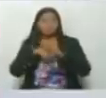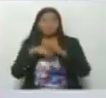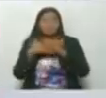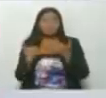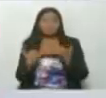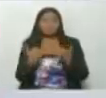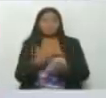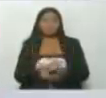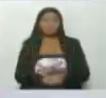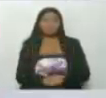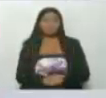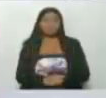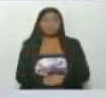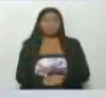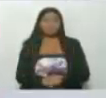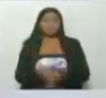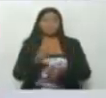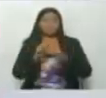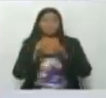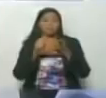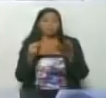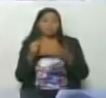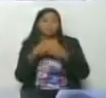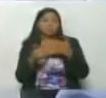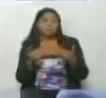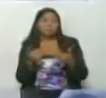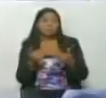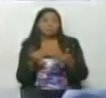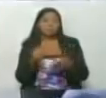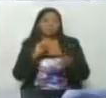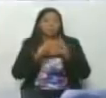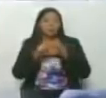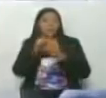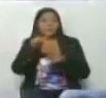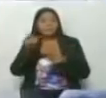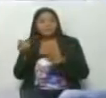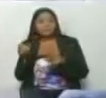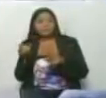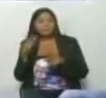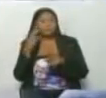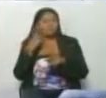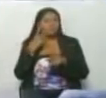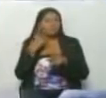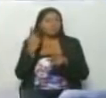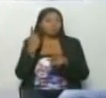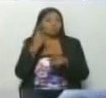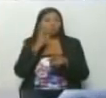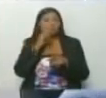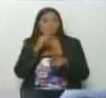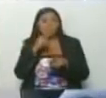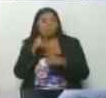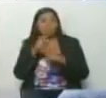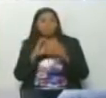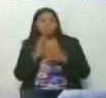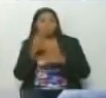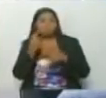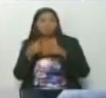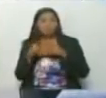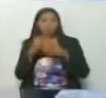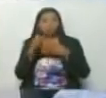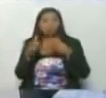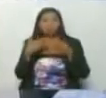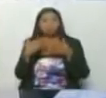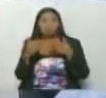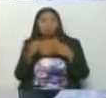infalible hubo elementos por ejemplo hubo personas que no debieran haber estado en esa función y sin embargo nadal